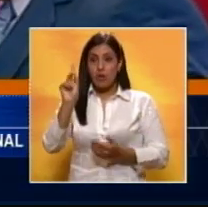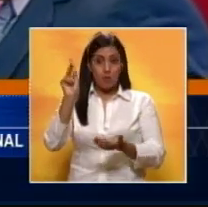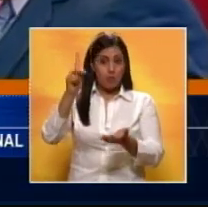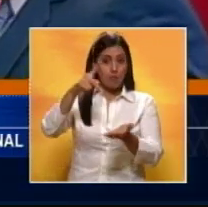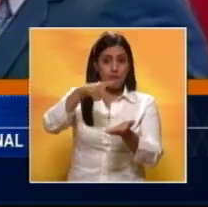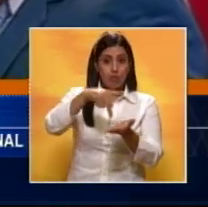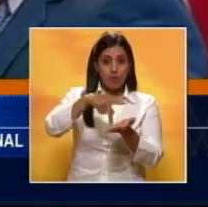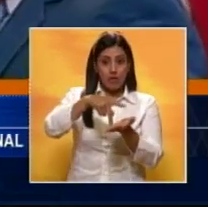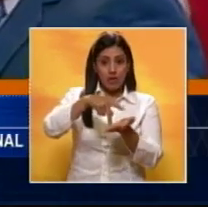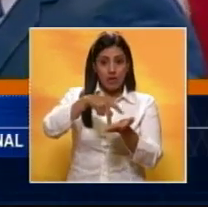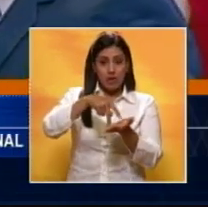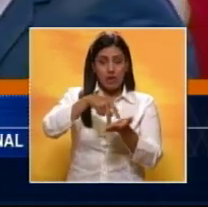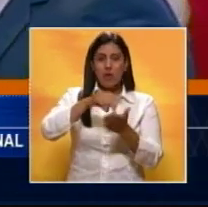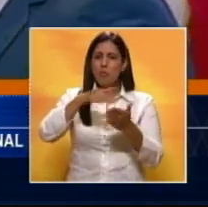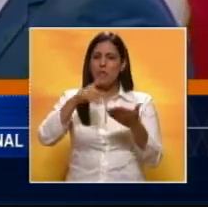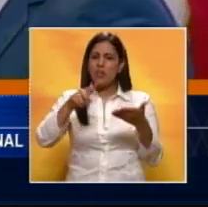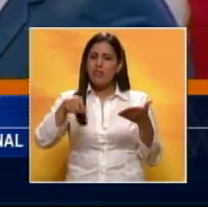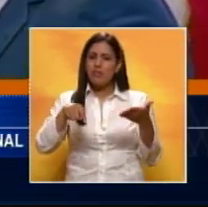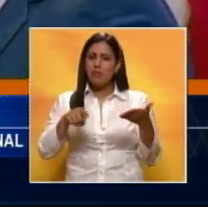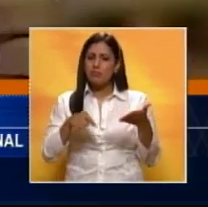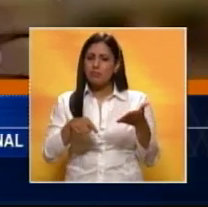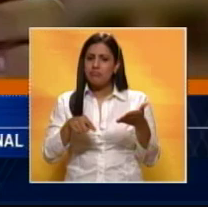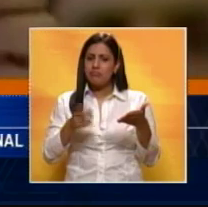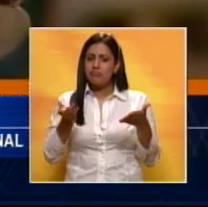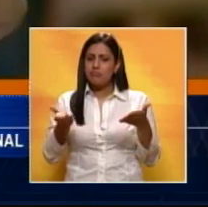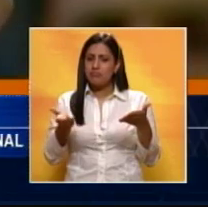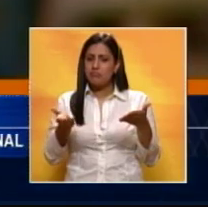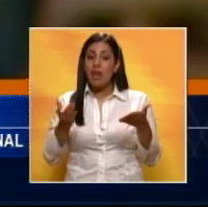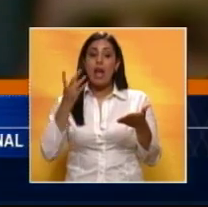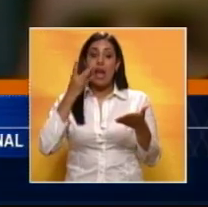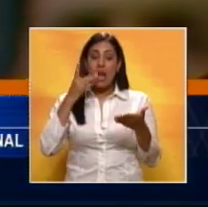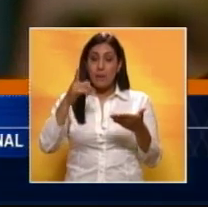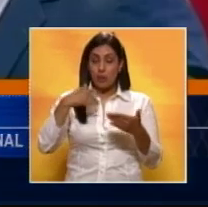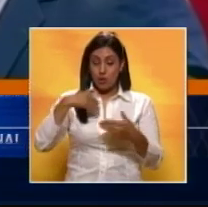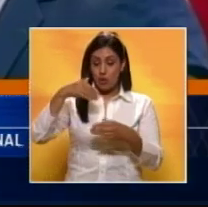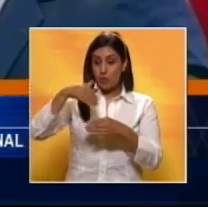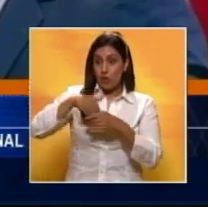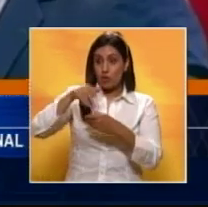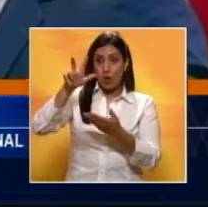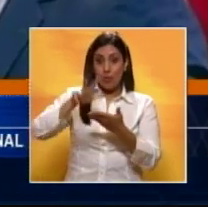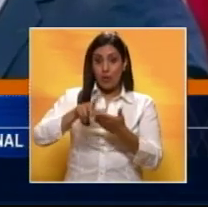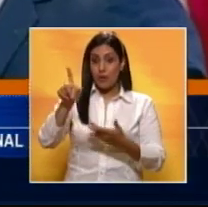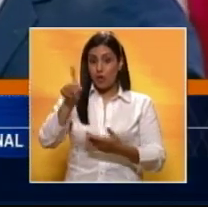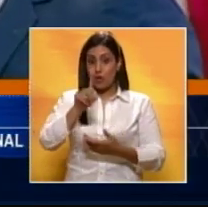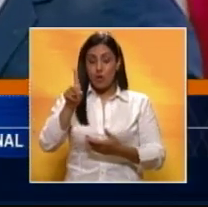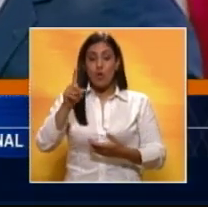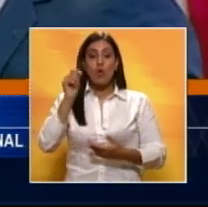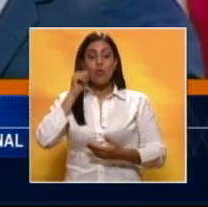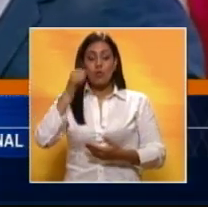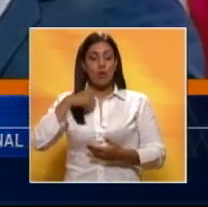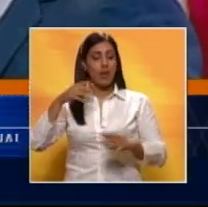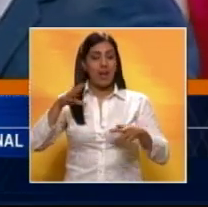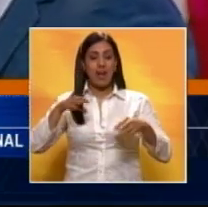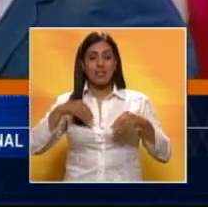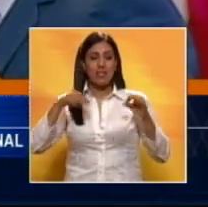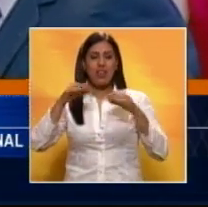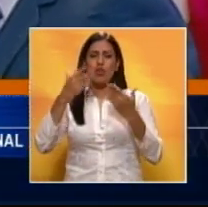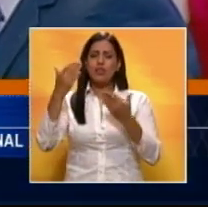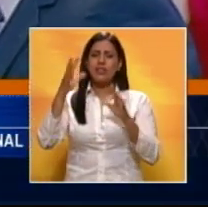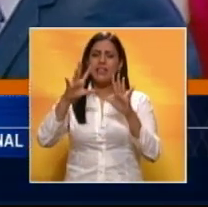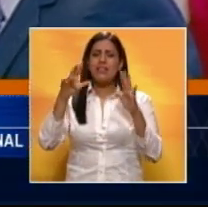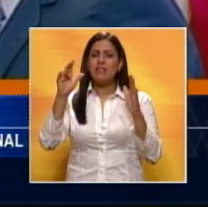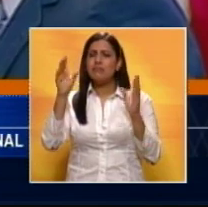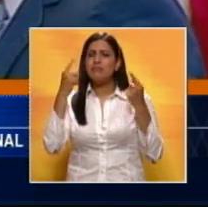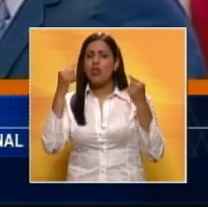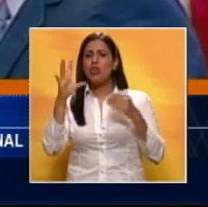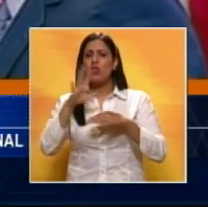asistió, ¿por qué firmó el acta? Y si su voto no fue aprobado, con su voto no fue admitido, ¿dónde está la